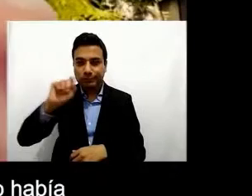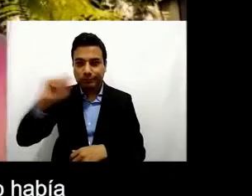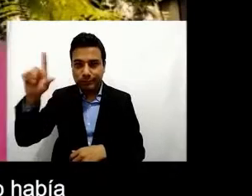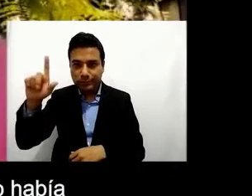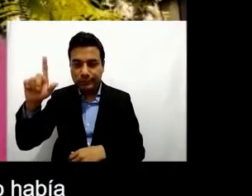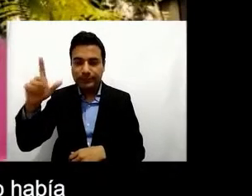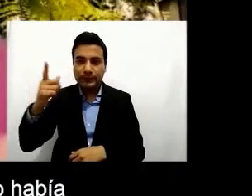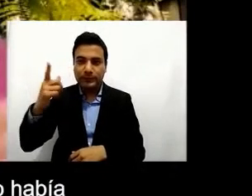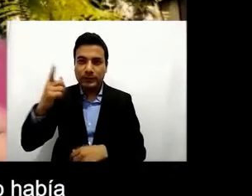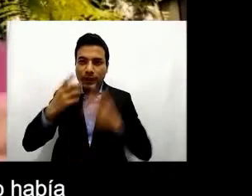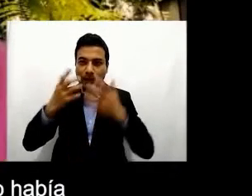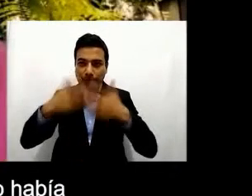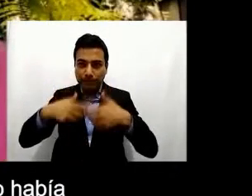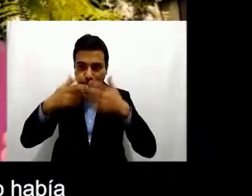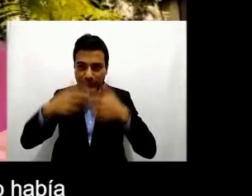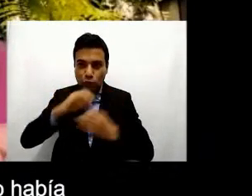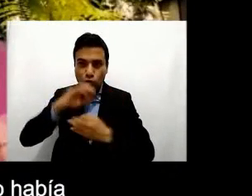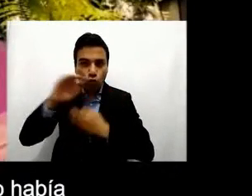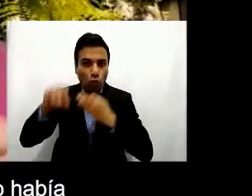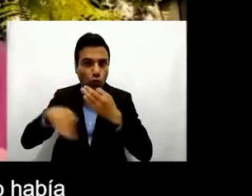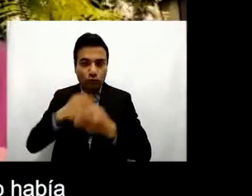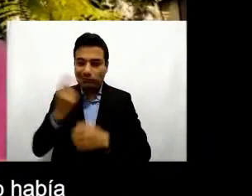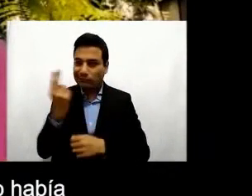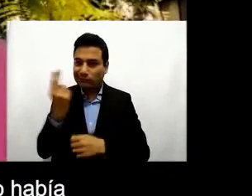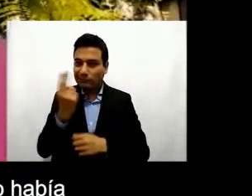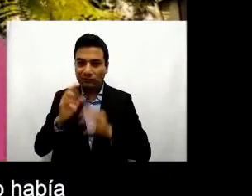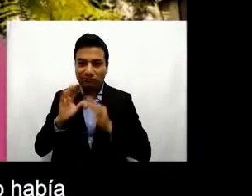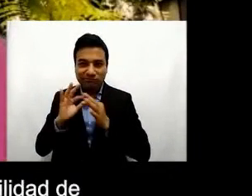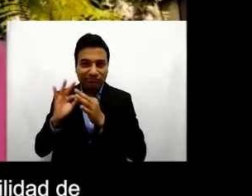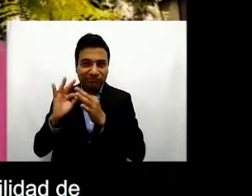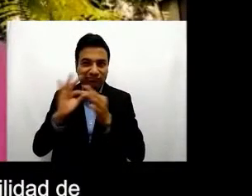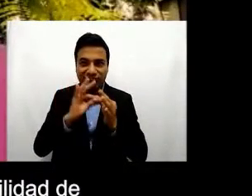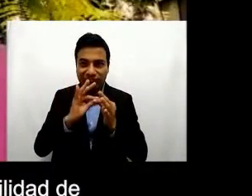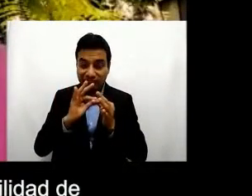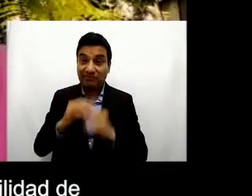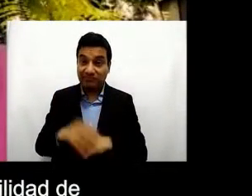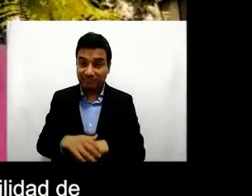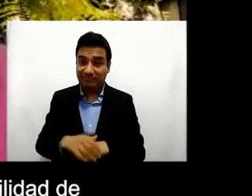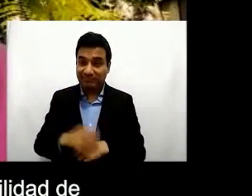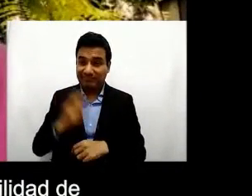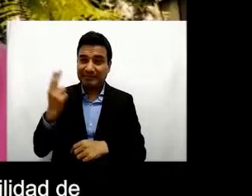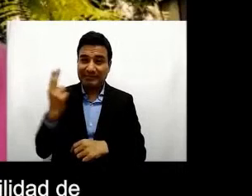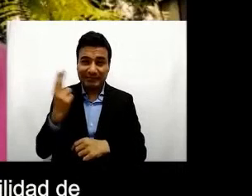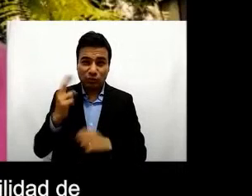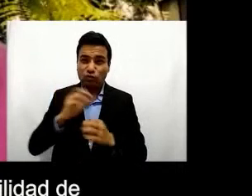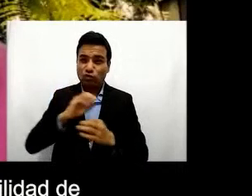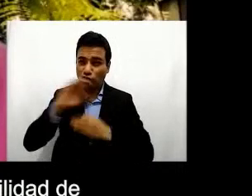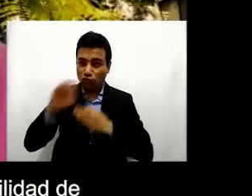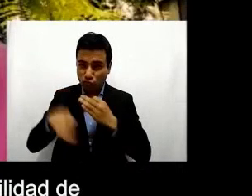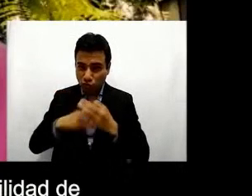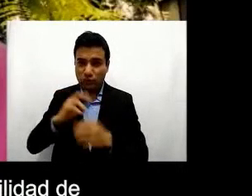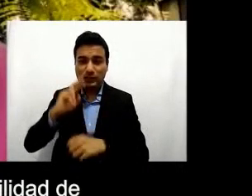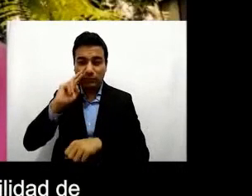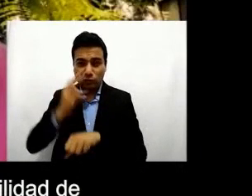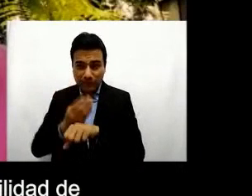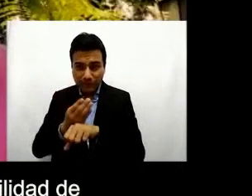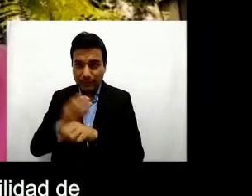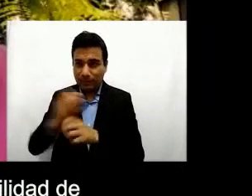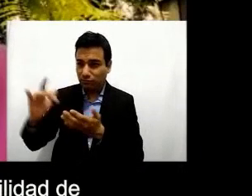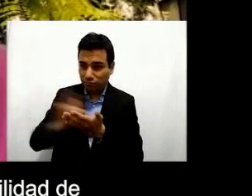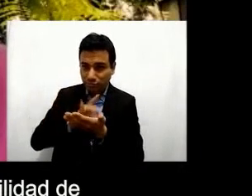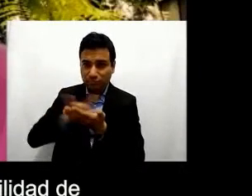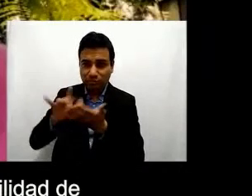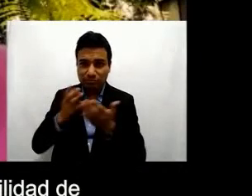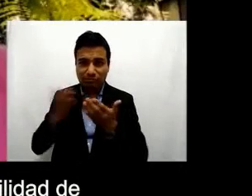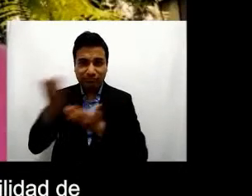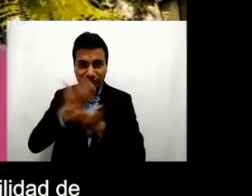hizo obligación, ya no había opción, ¿no? Entonces, nada más destaco que se requiere de la colaboración y corresponsabilidad de todos los sectores en las responsabilidades